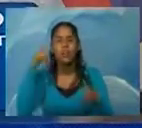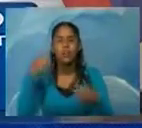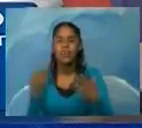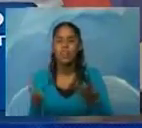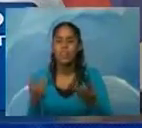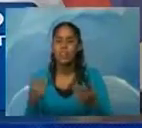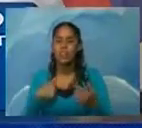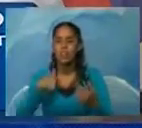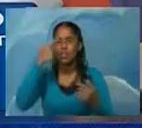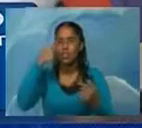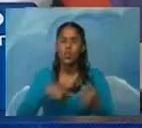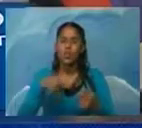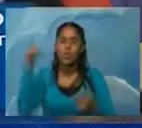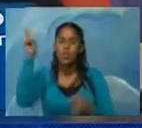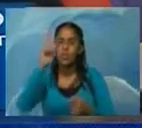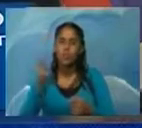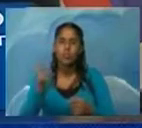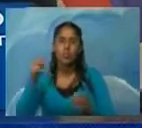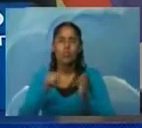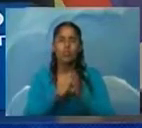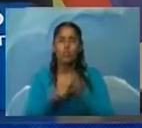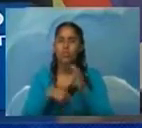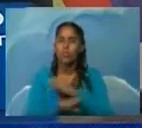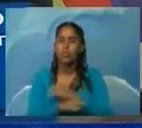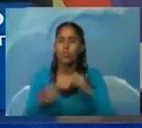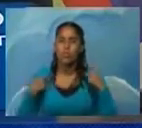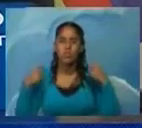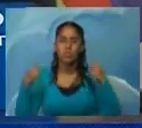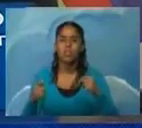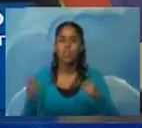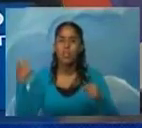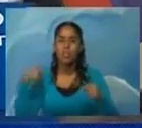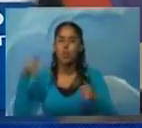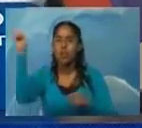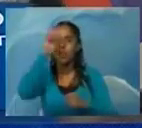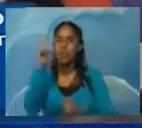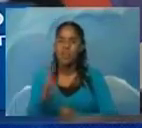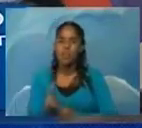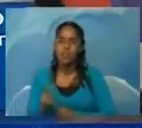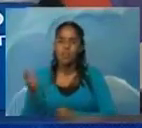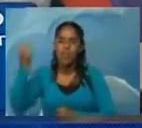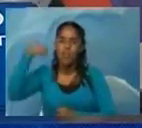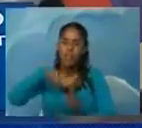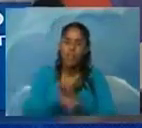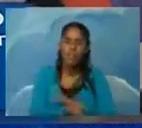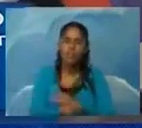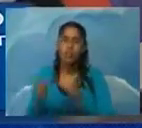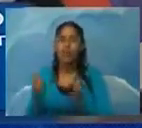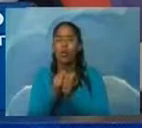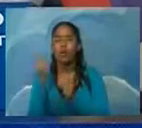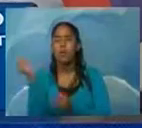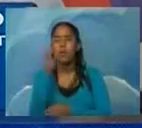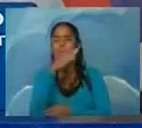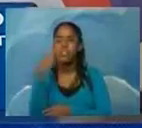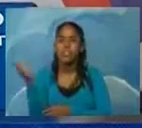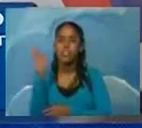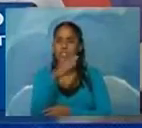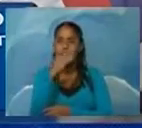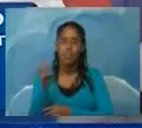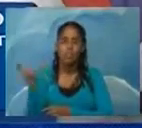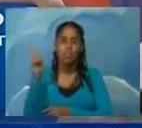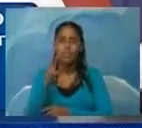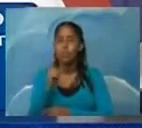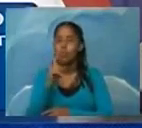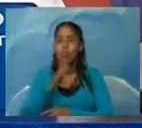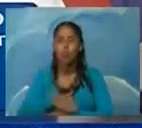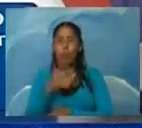es que yo soy venezolano y donde yo vaya yo me quito la camisa y ahí tengo el mapa de Venezuela con la bandera de Venezuela y el escudo de Venezuela. No, usted